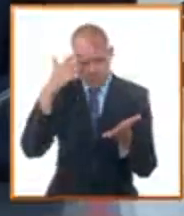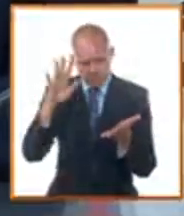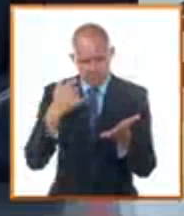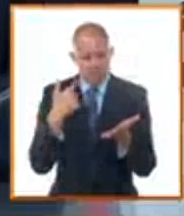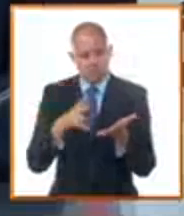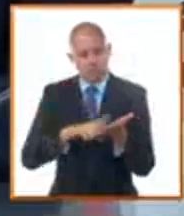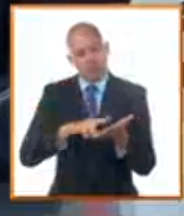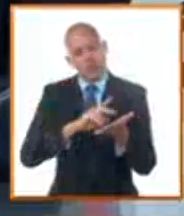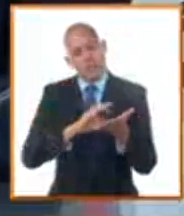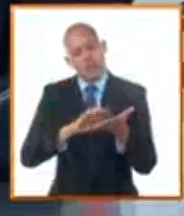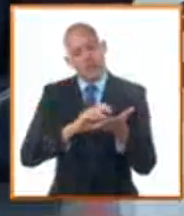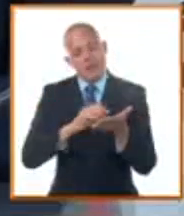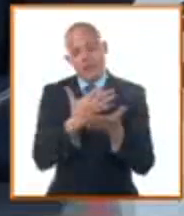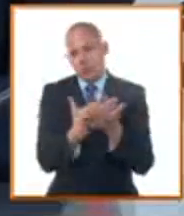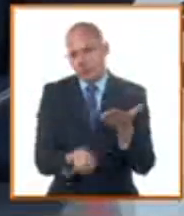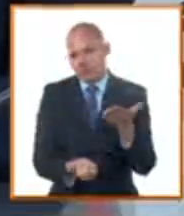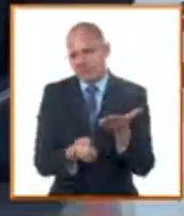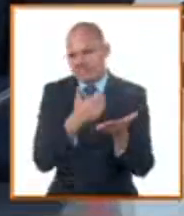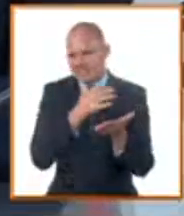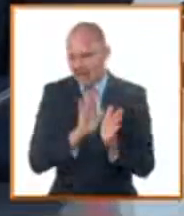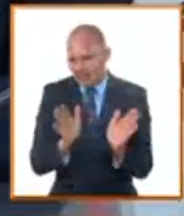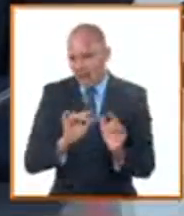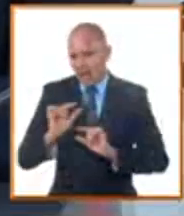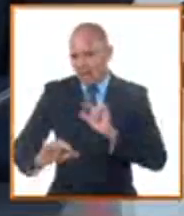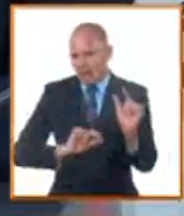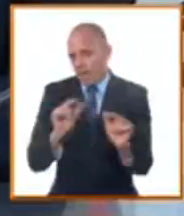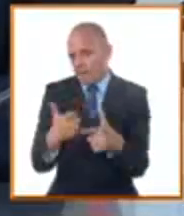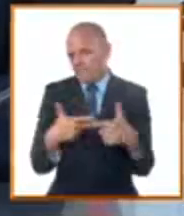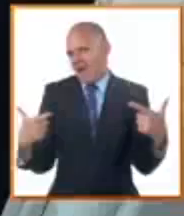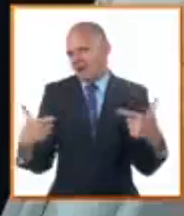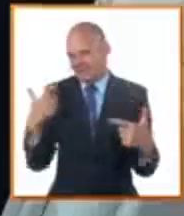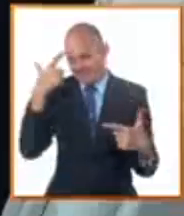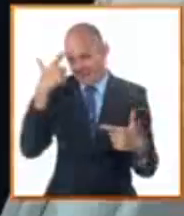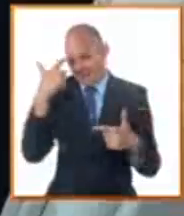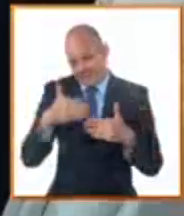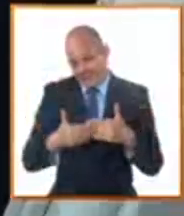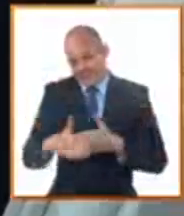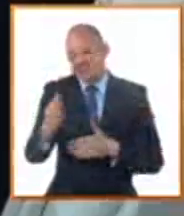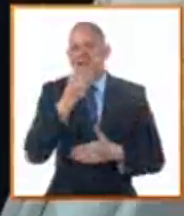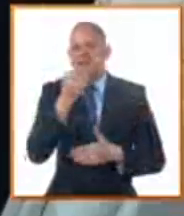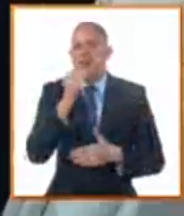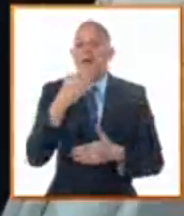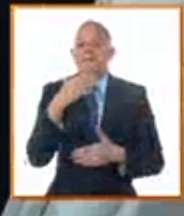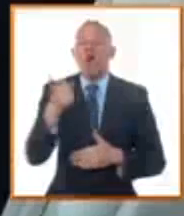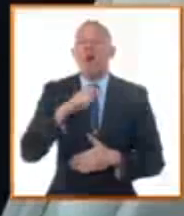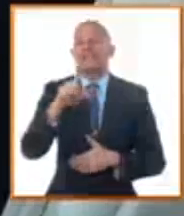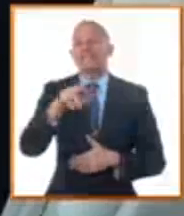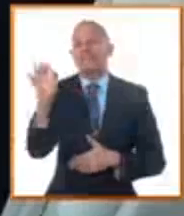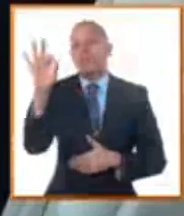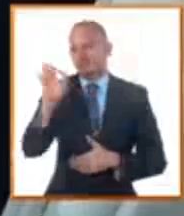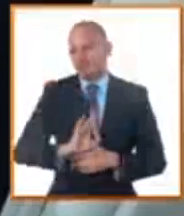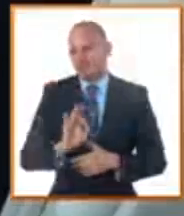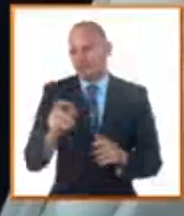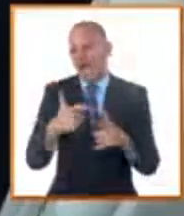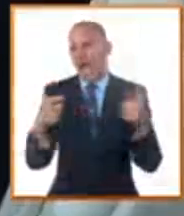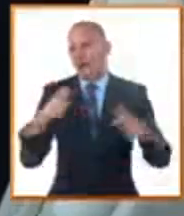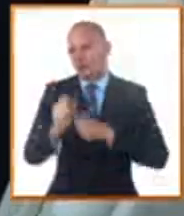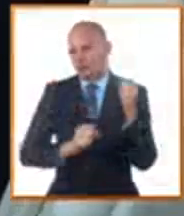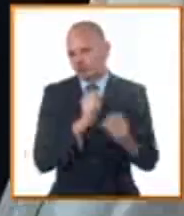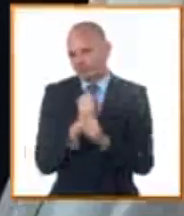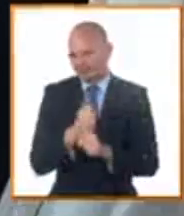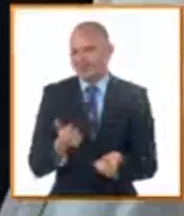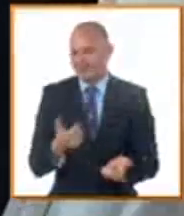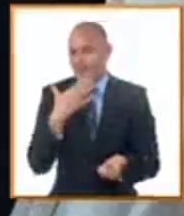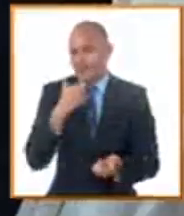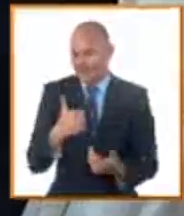próximos días llegar al 100%. Facilidad para las personas y ahorro económico también de no tener que estar Es imprimiendo tanto sello, exactamente que además